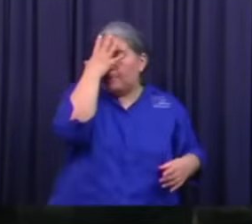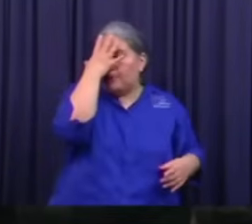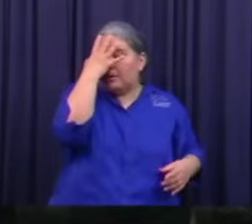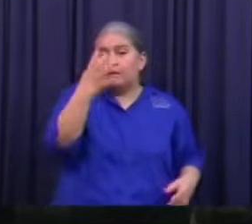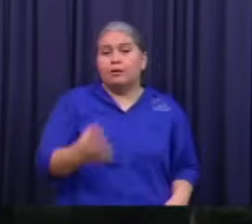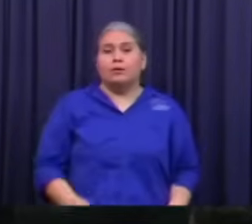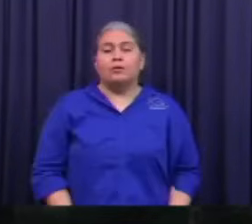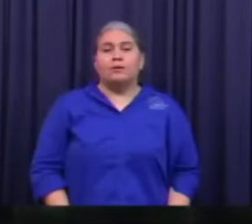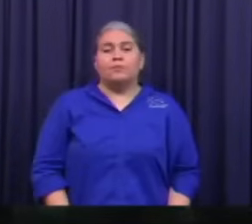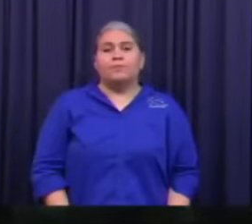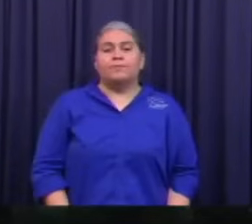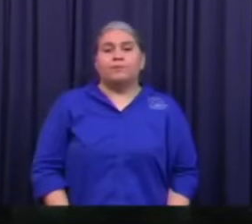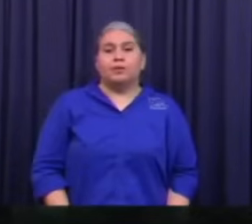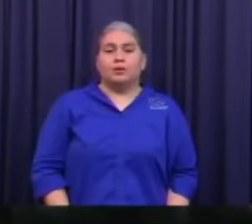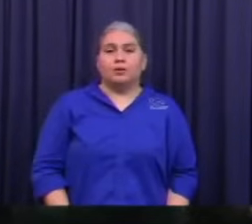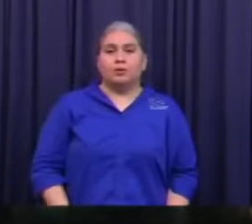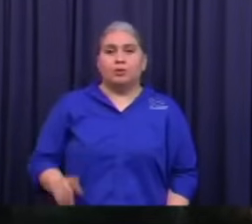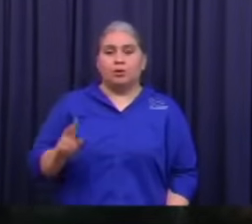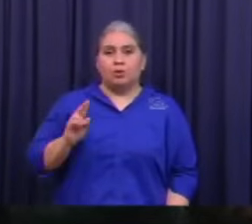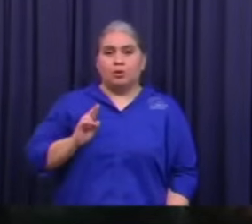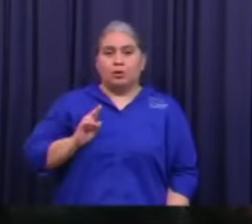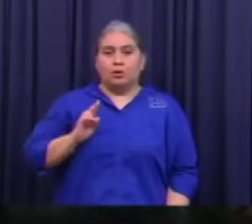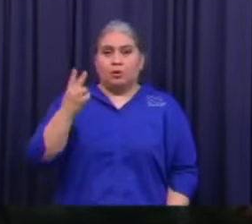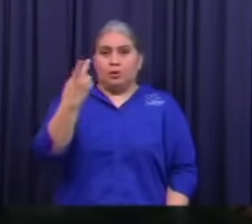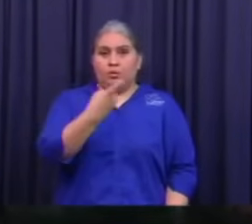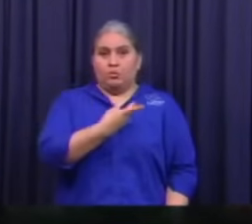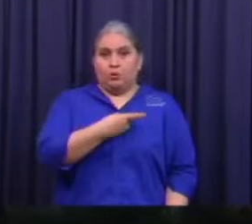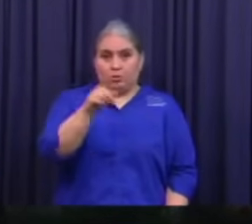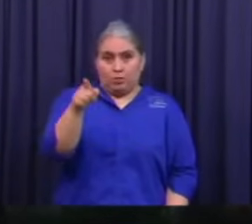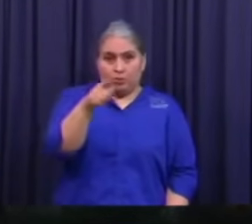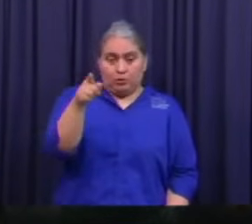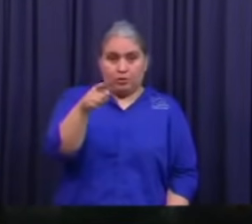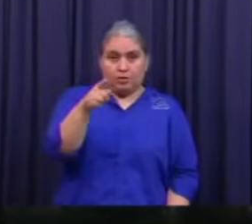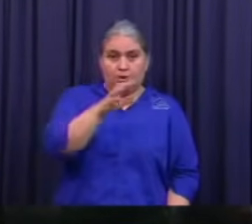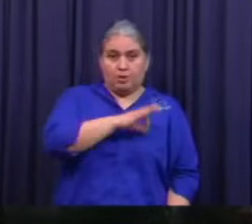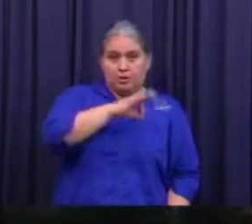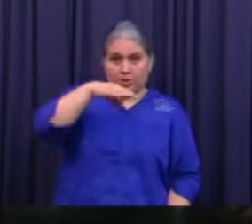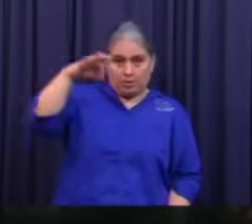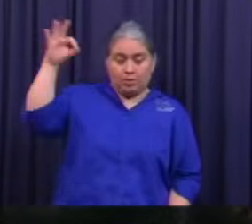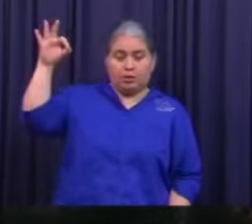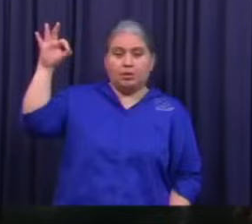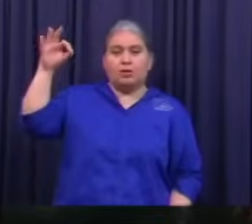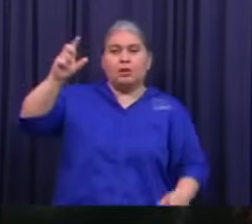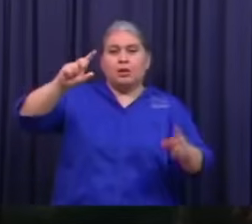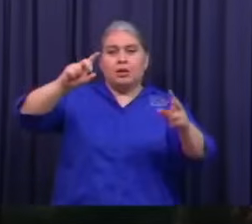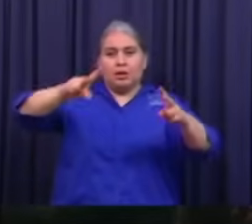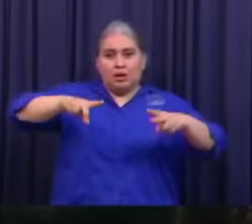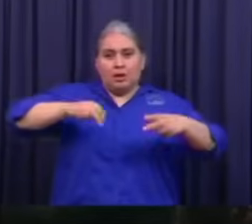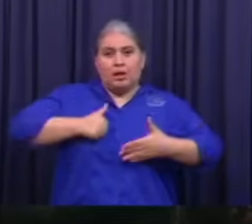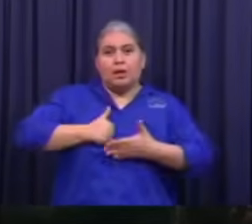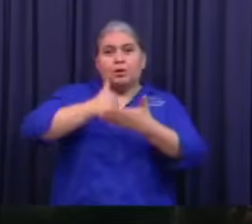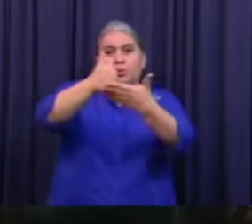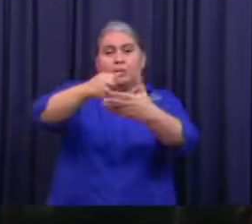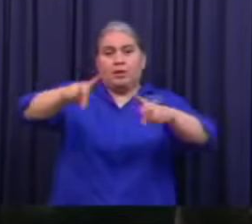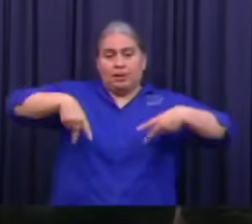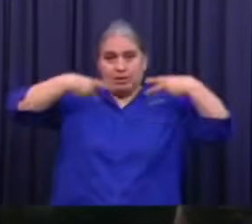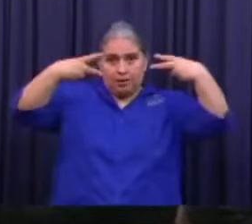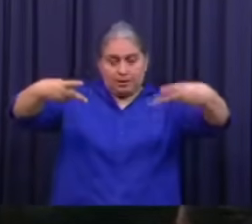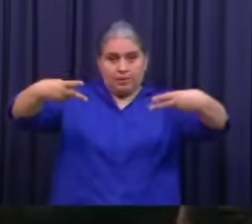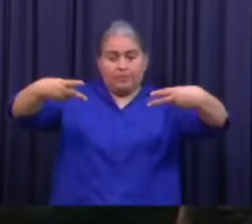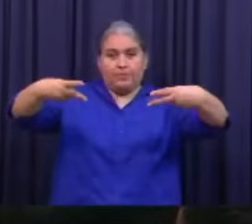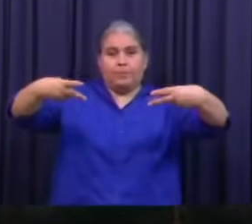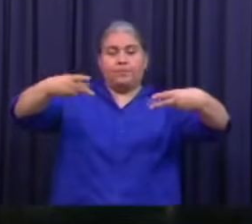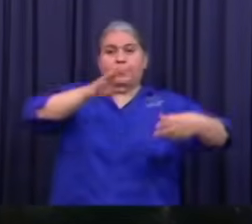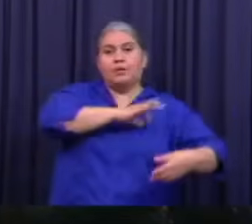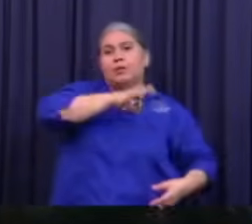falta vosotros que sois espirituales restaurad con espíritu de mansedumbre tomando en cuenta